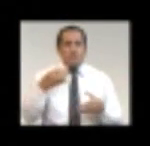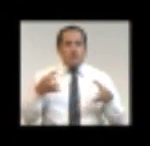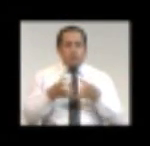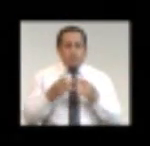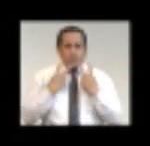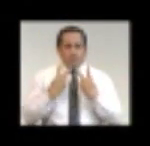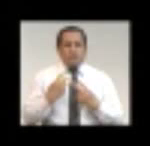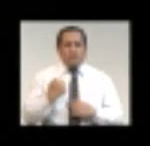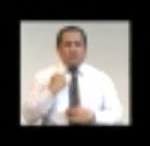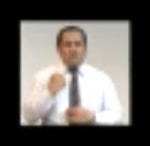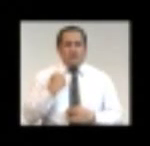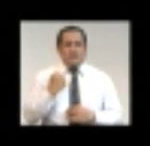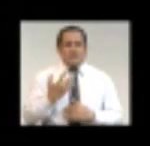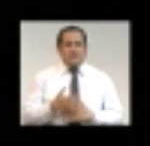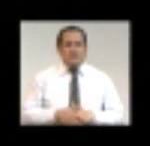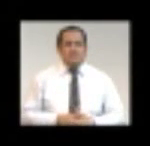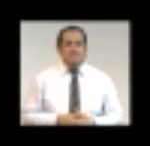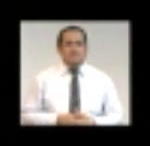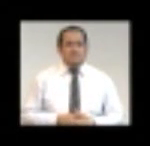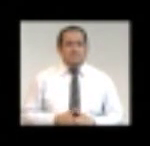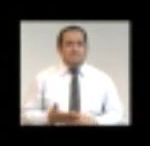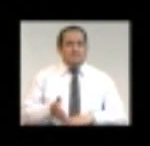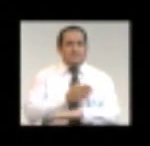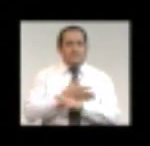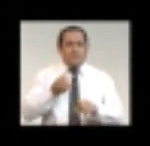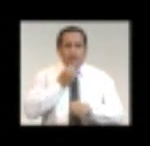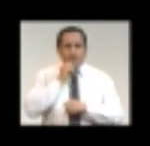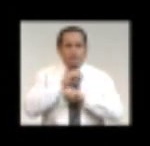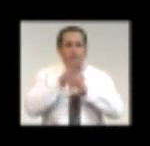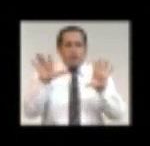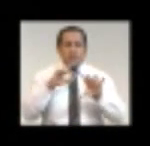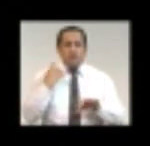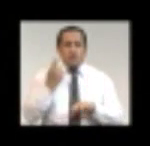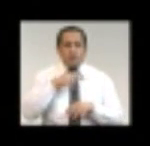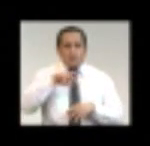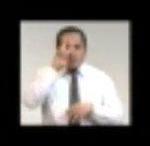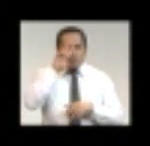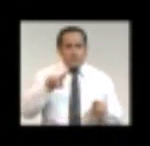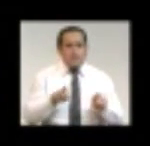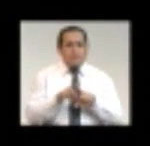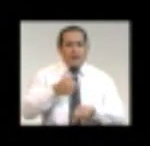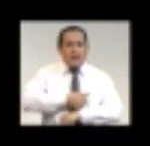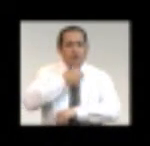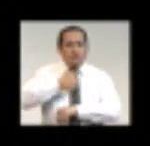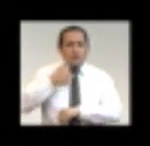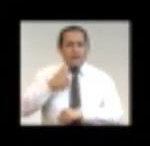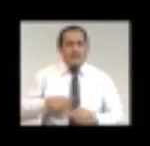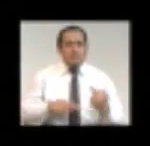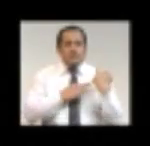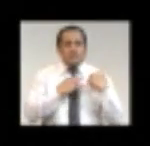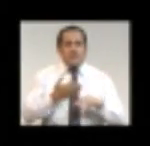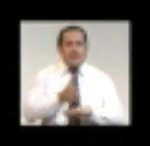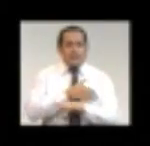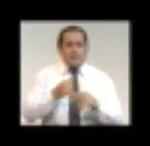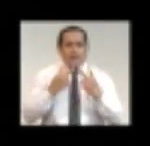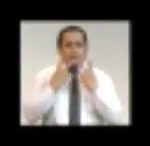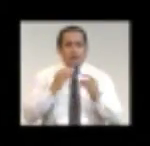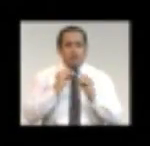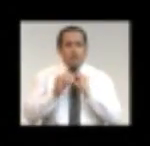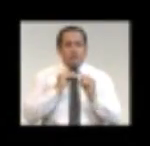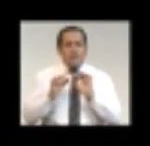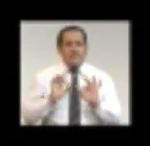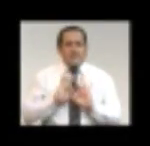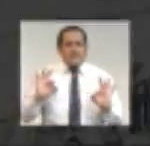muchacho de la forma más cruel. La noticia paralizó al país y también a las autoridades implicadas que, lejos